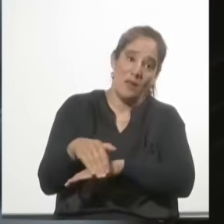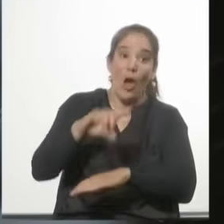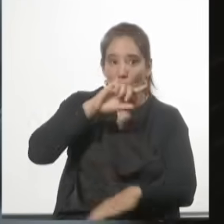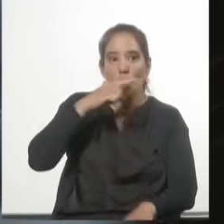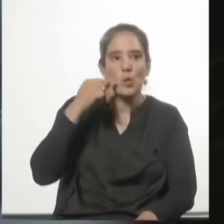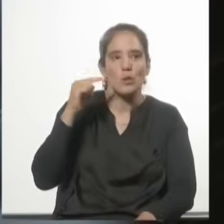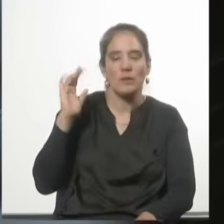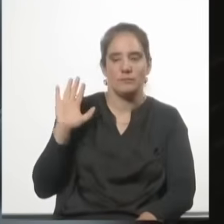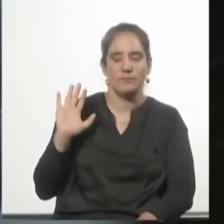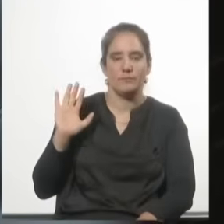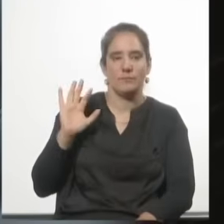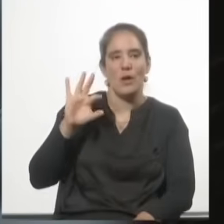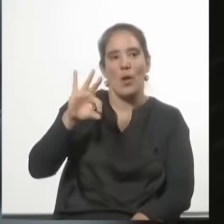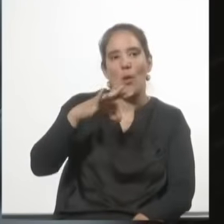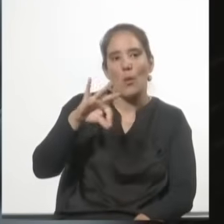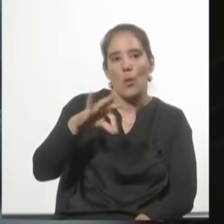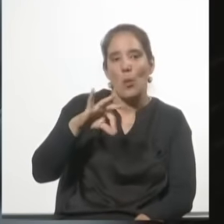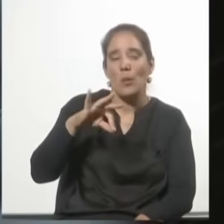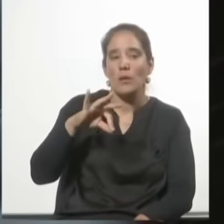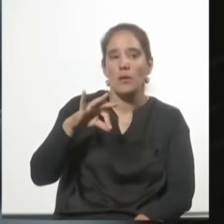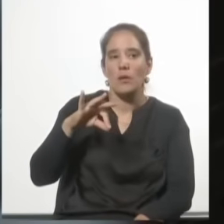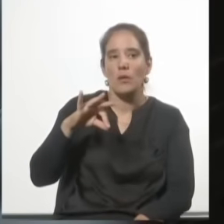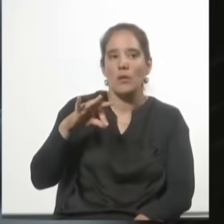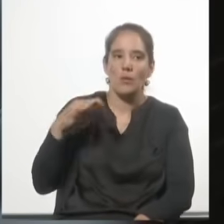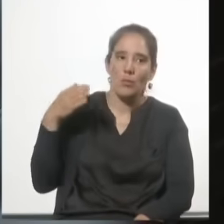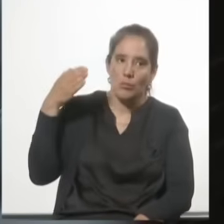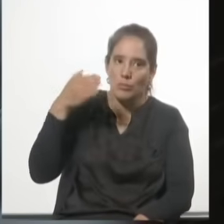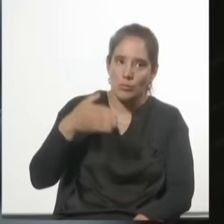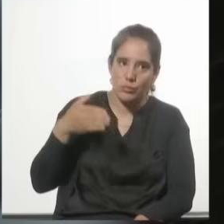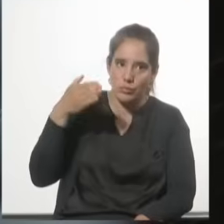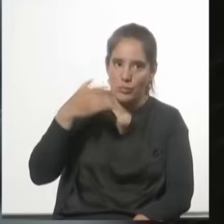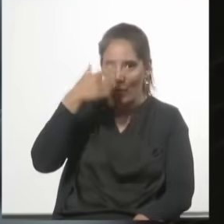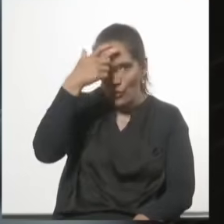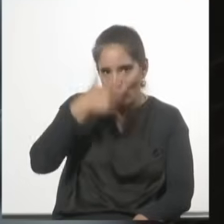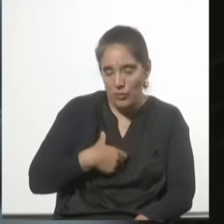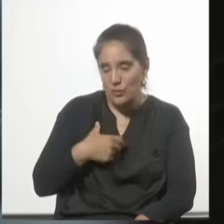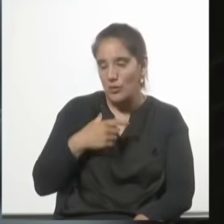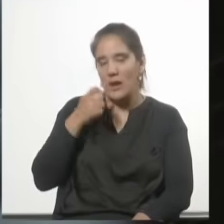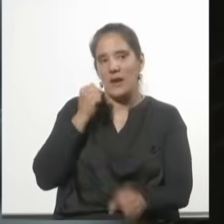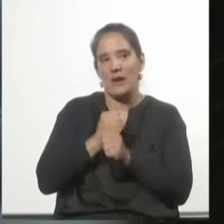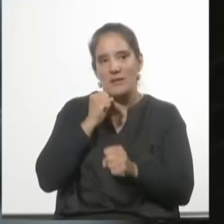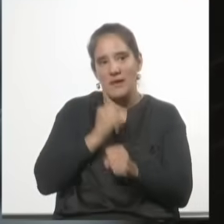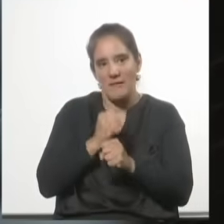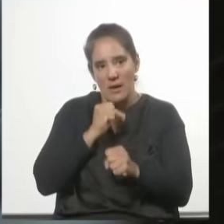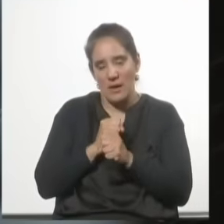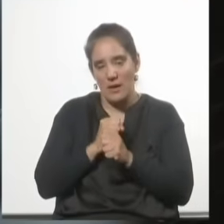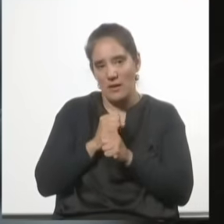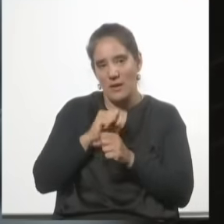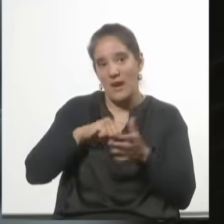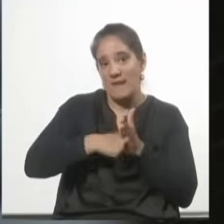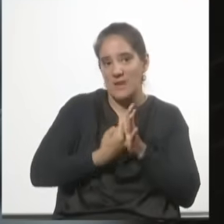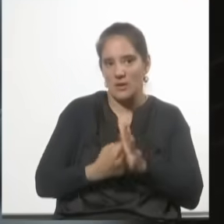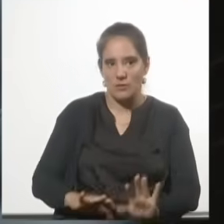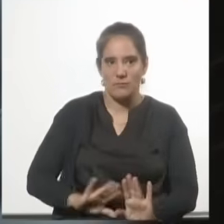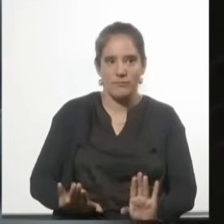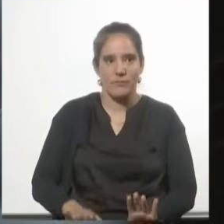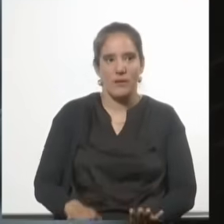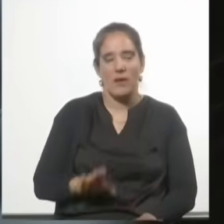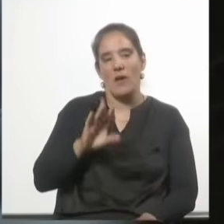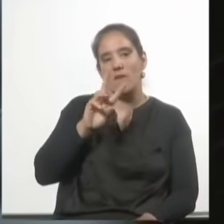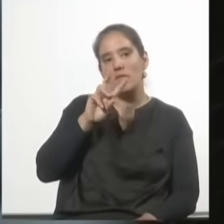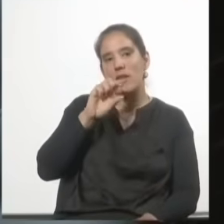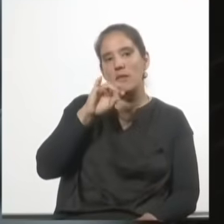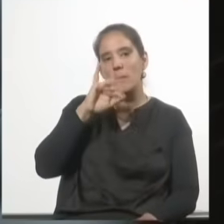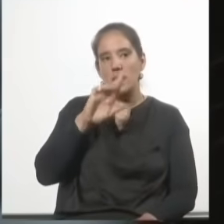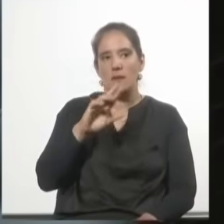que a su vez es el único accionista, funcionario y director, Vladimir Suzdalev.